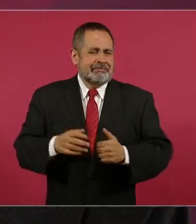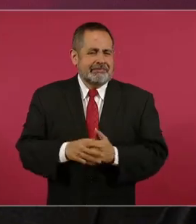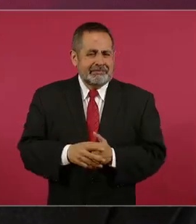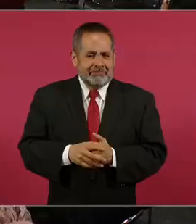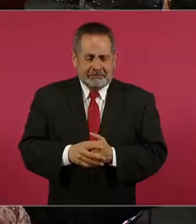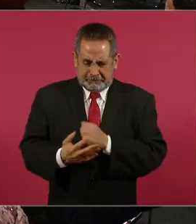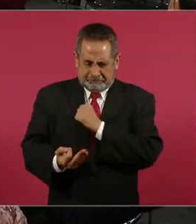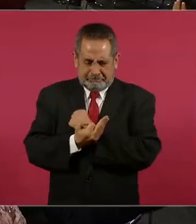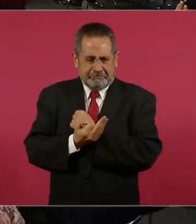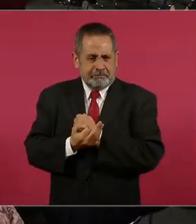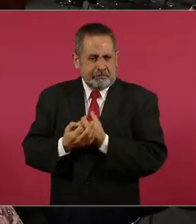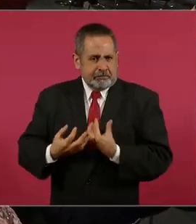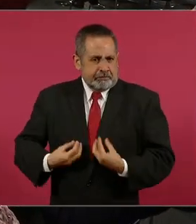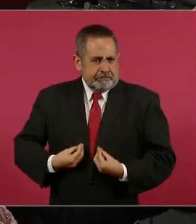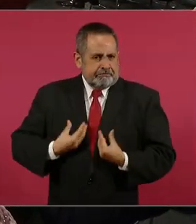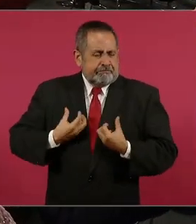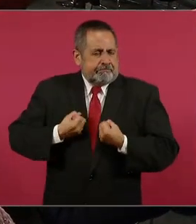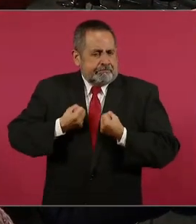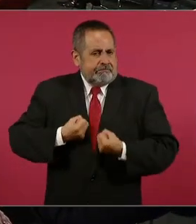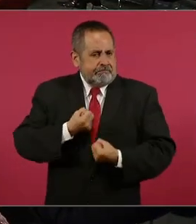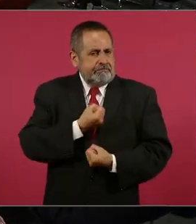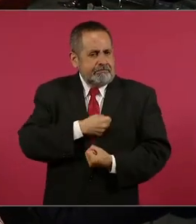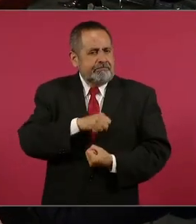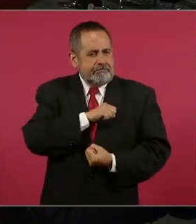y nutritivo, porque